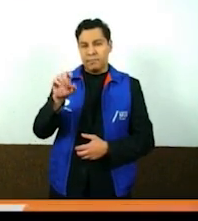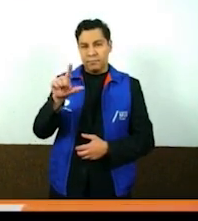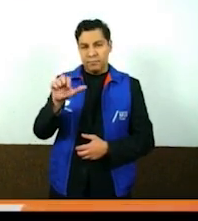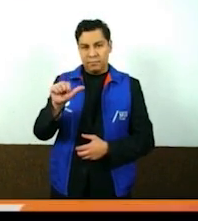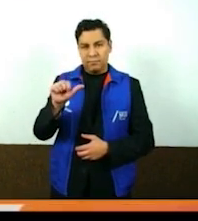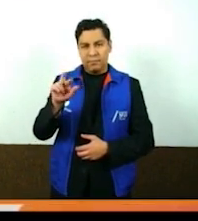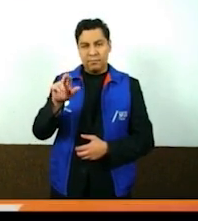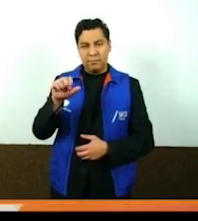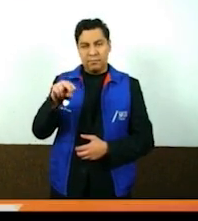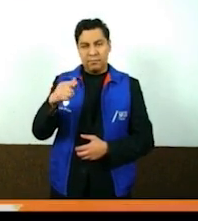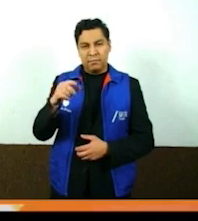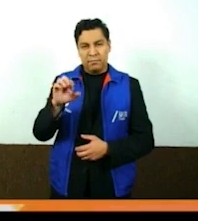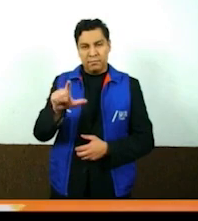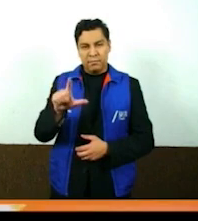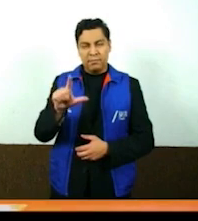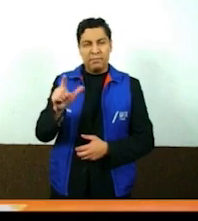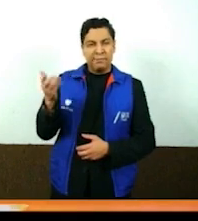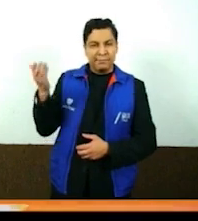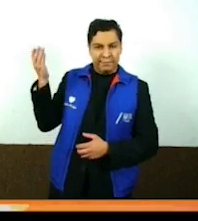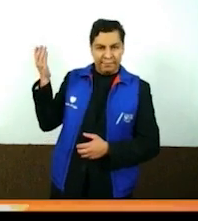Fabiola García Rangel.